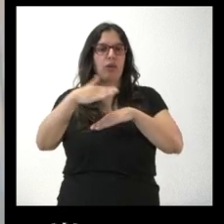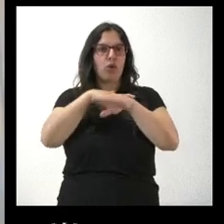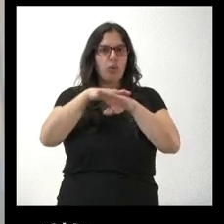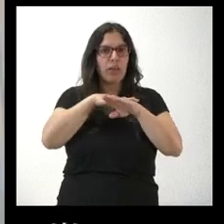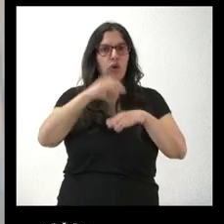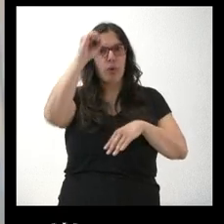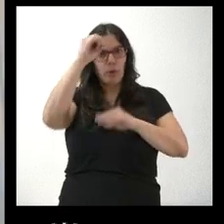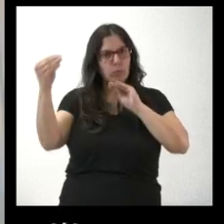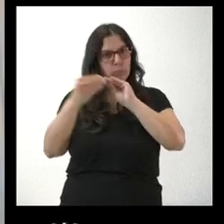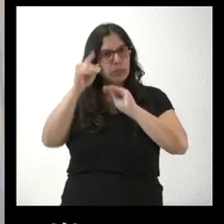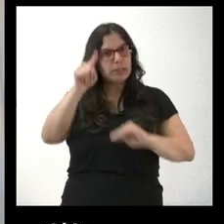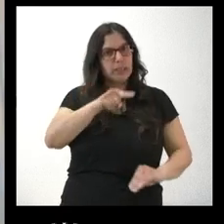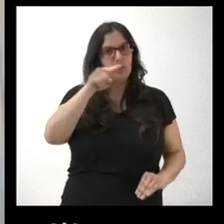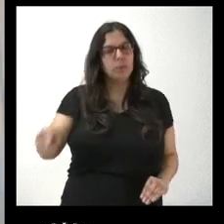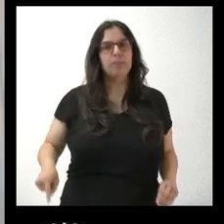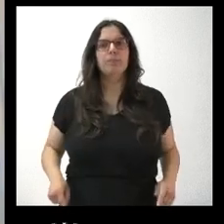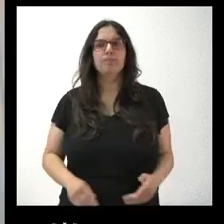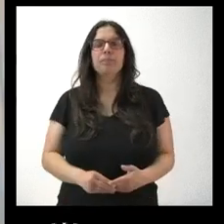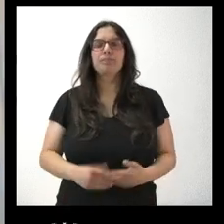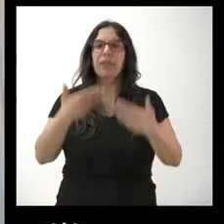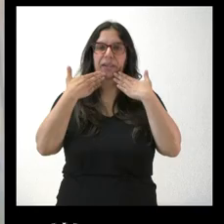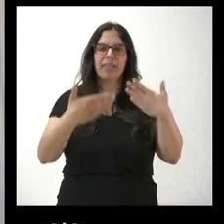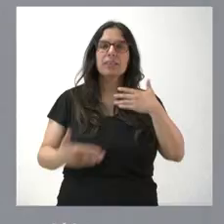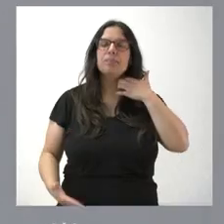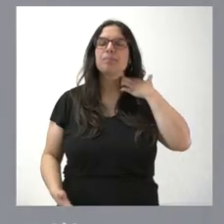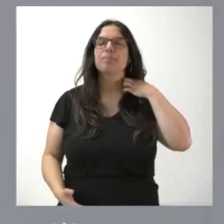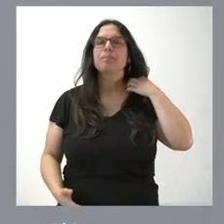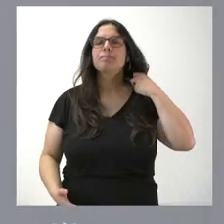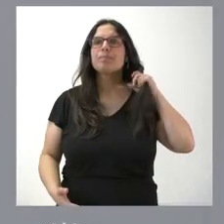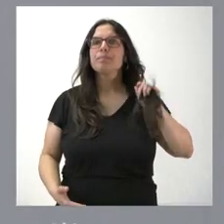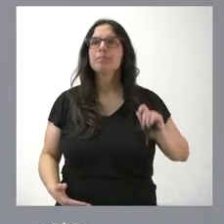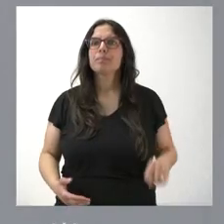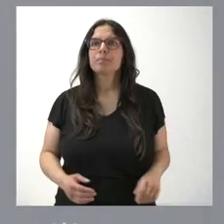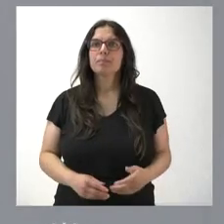plantean para el fin de los peajes. Gracias.